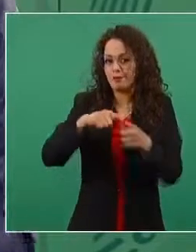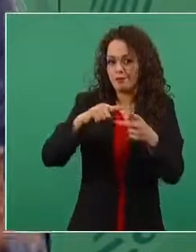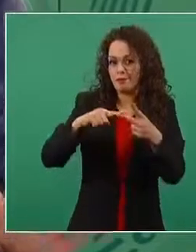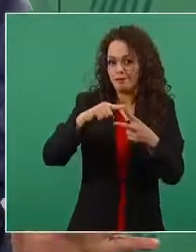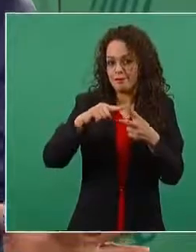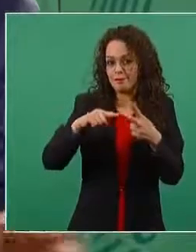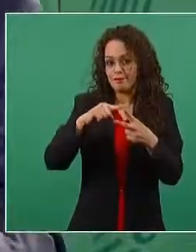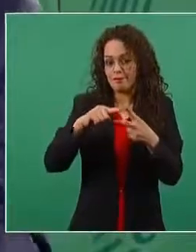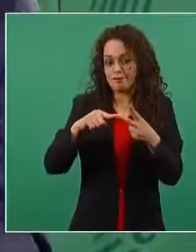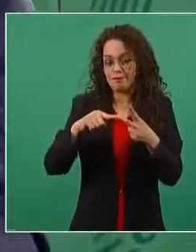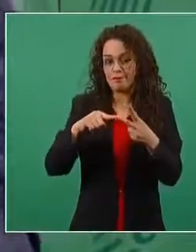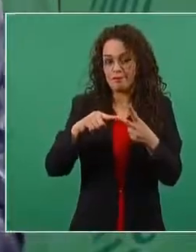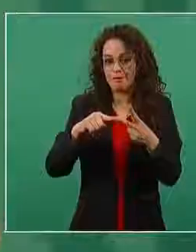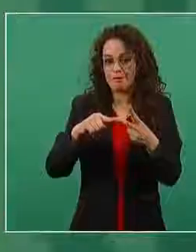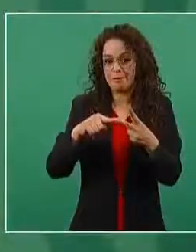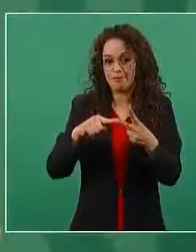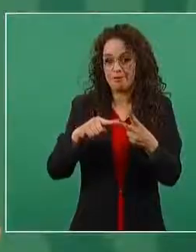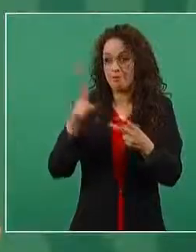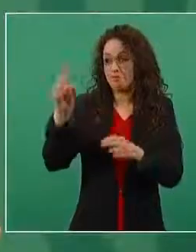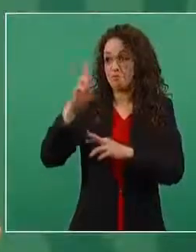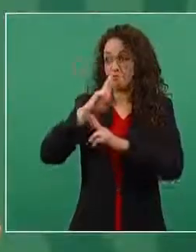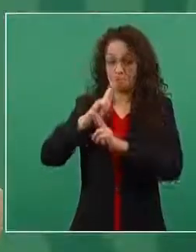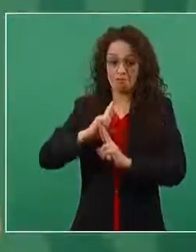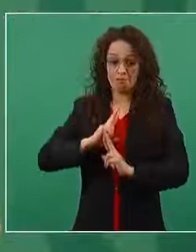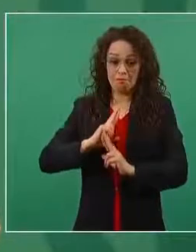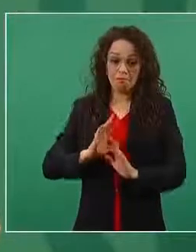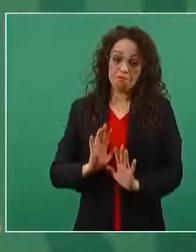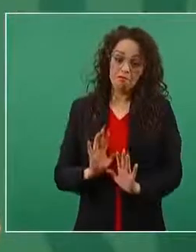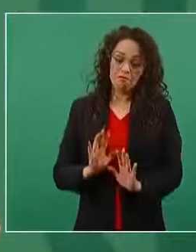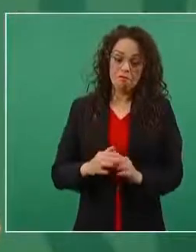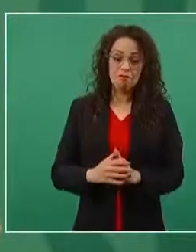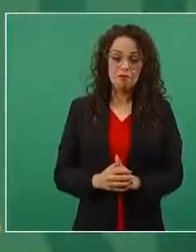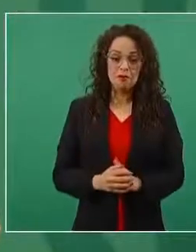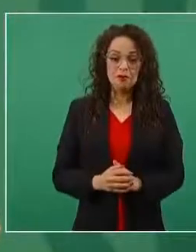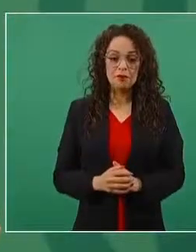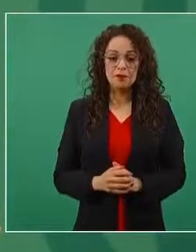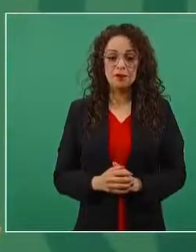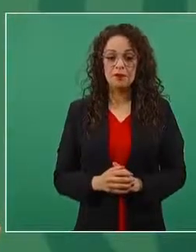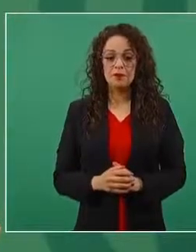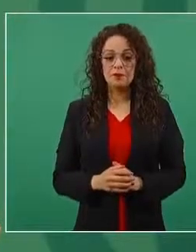y me dice pues va a ganar